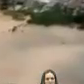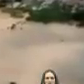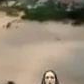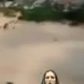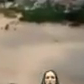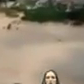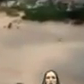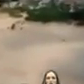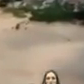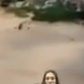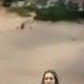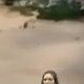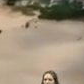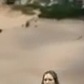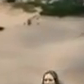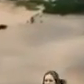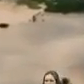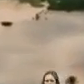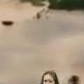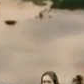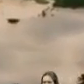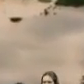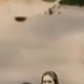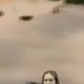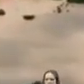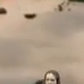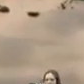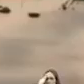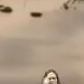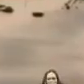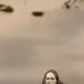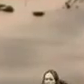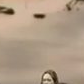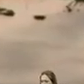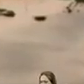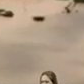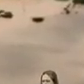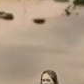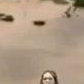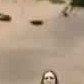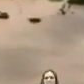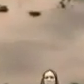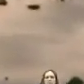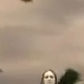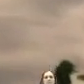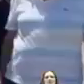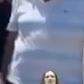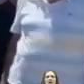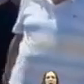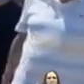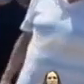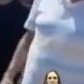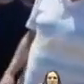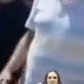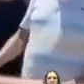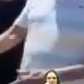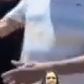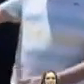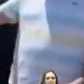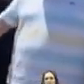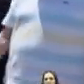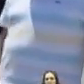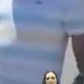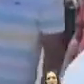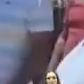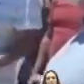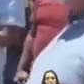Ciudadanía, hicieron un sobrevuelo para evaluar la magnitud de la situación, y lo que procede es la asignación de recursos para ayuda de los